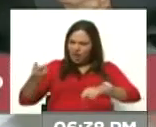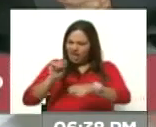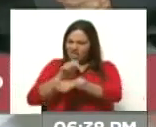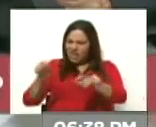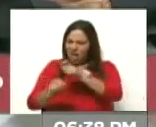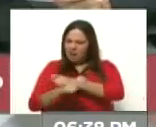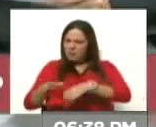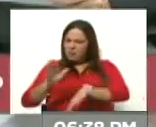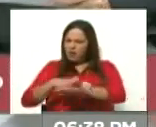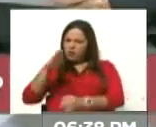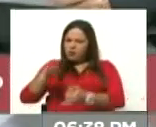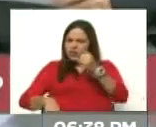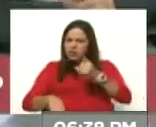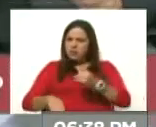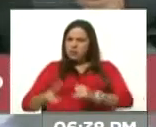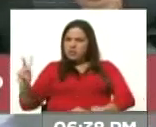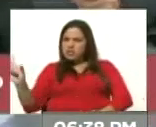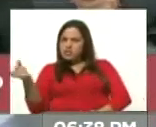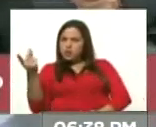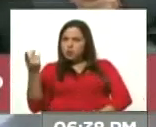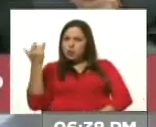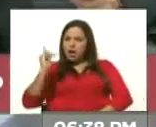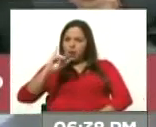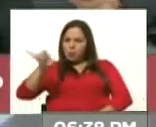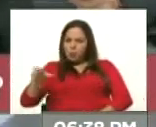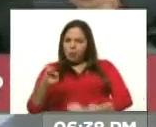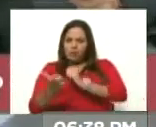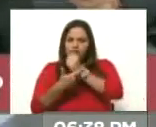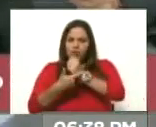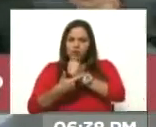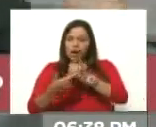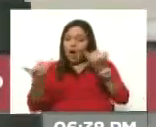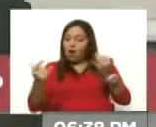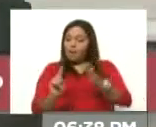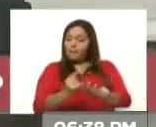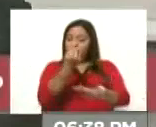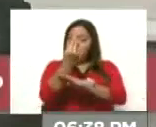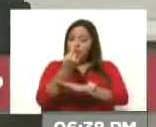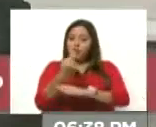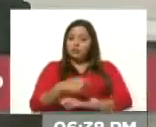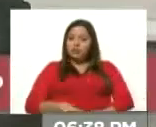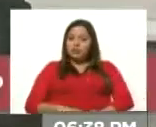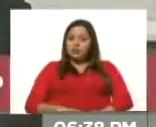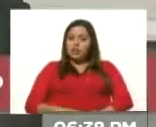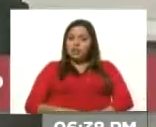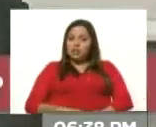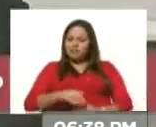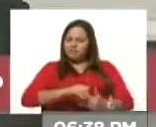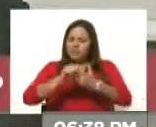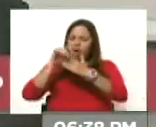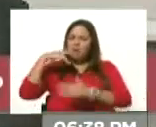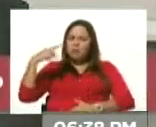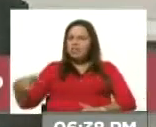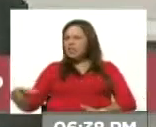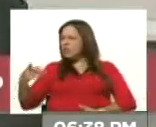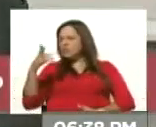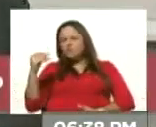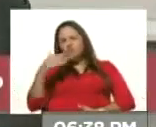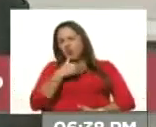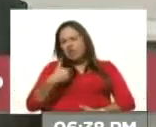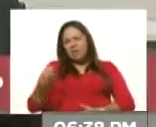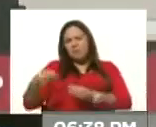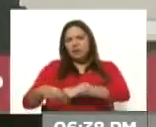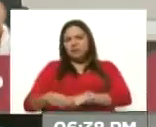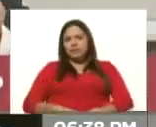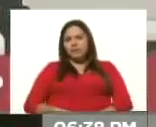porque en el último estado de segundo y hasta el primero como hay un swing el dirigente político más impopular es importante aclarar con el tema de la